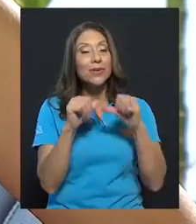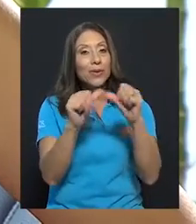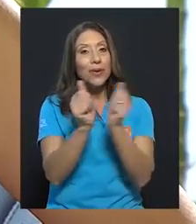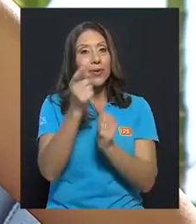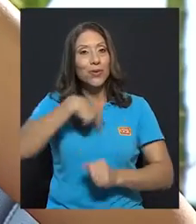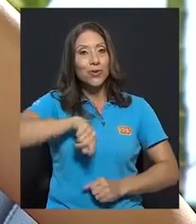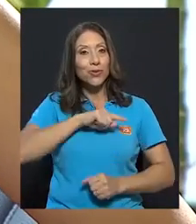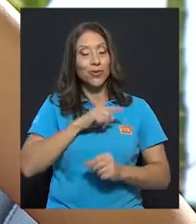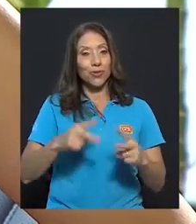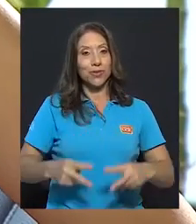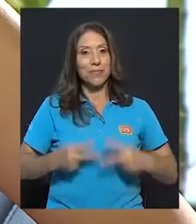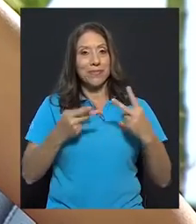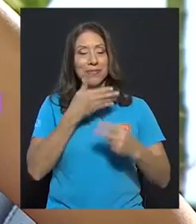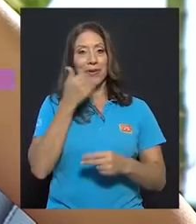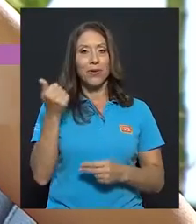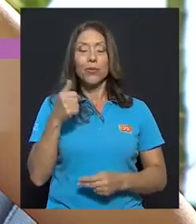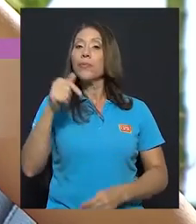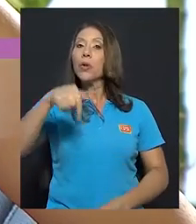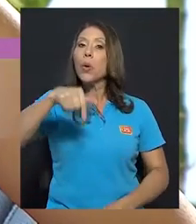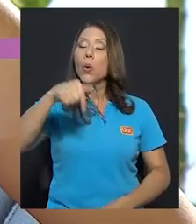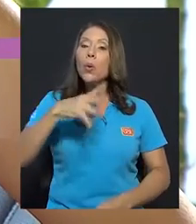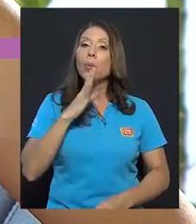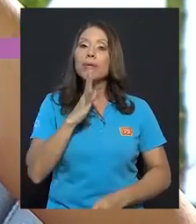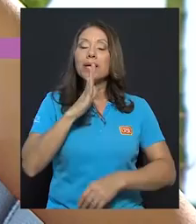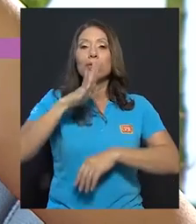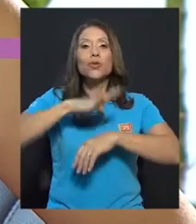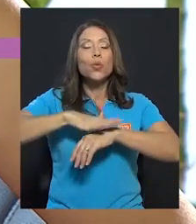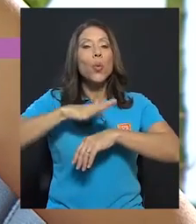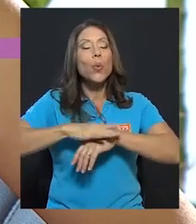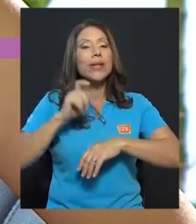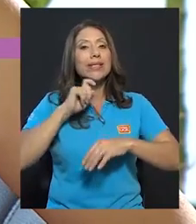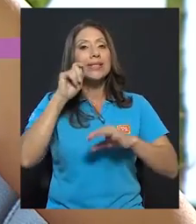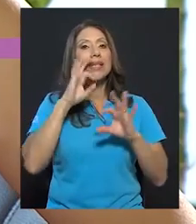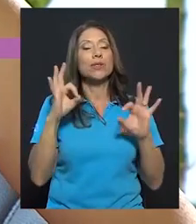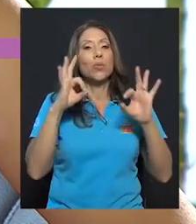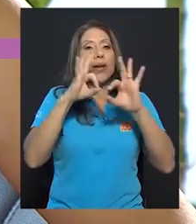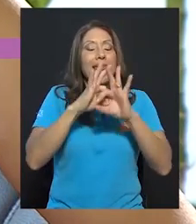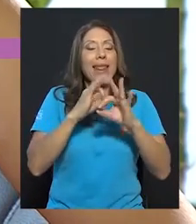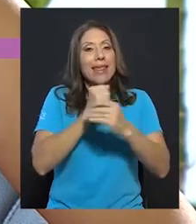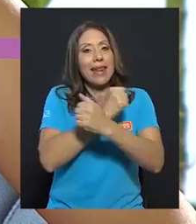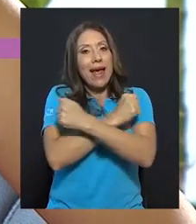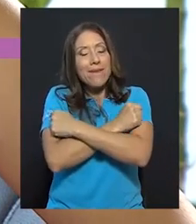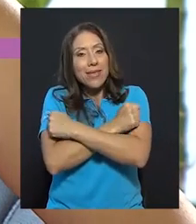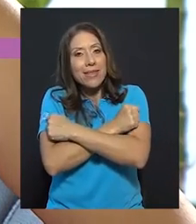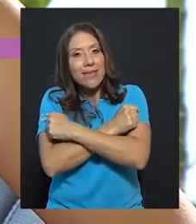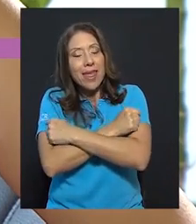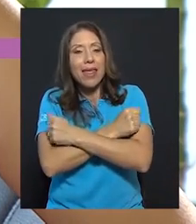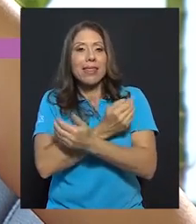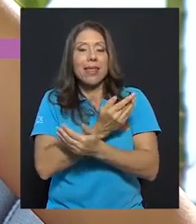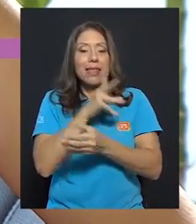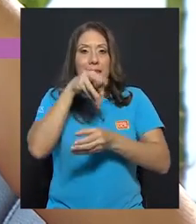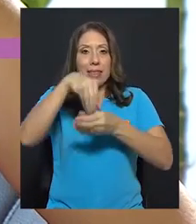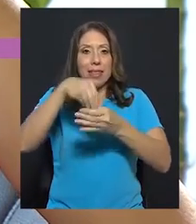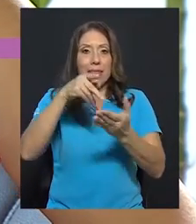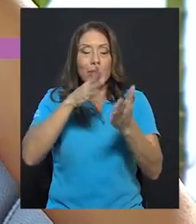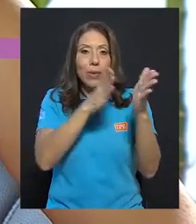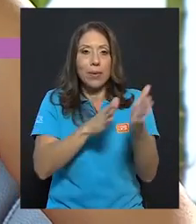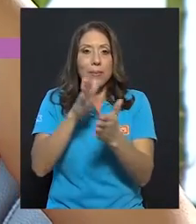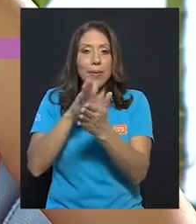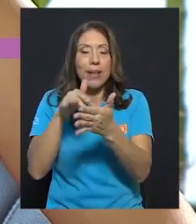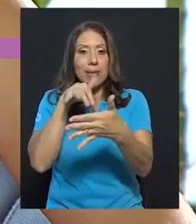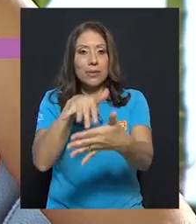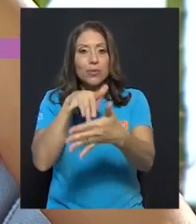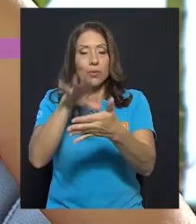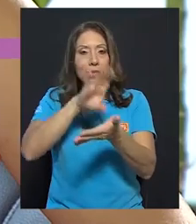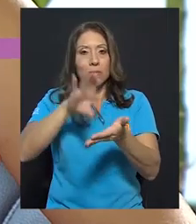Gracias por continuar con nosotros en Vivir Mejor. El día de hoy conversando acerca de la sexualidad y la afectividad en el plan de